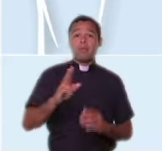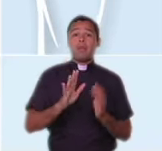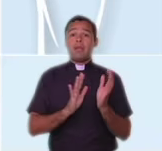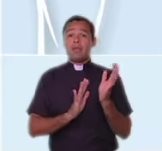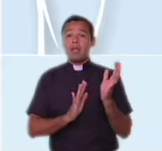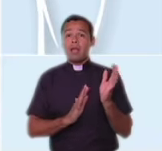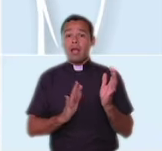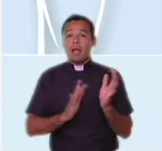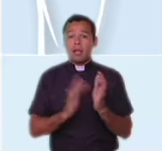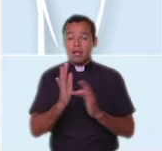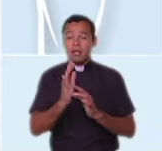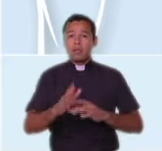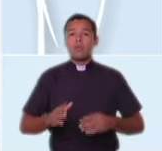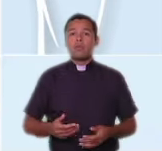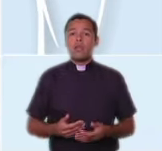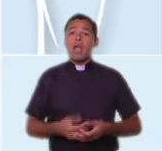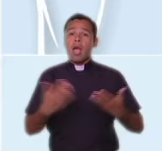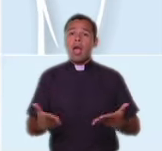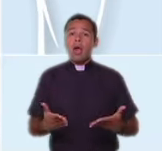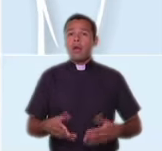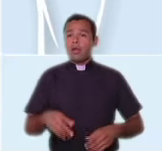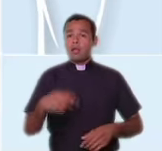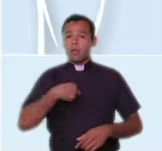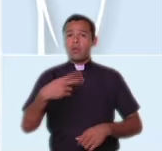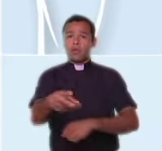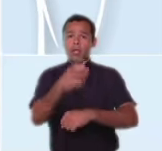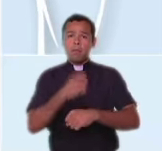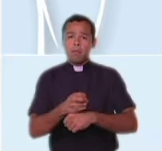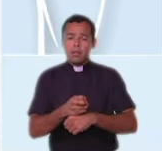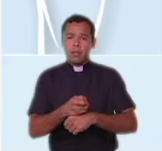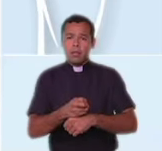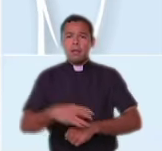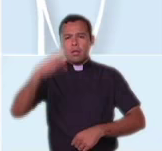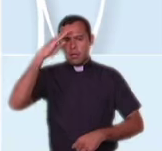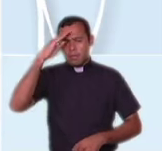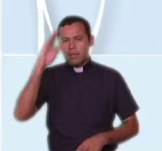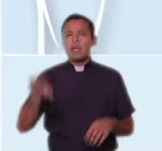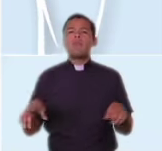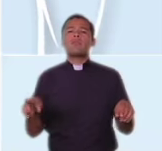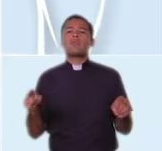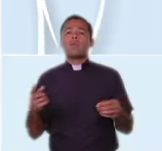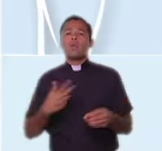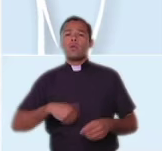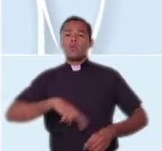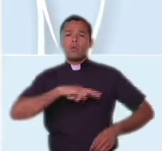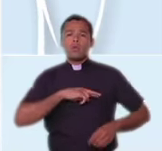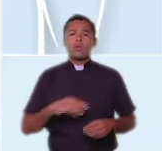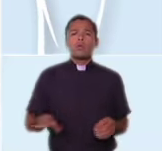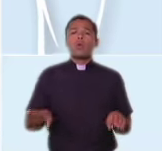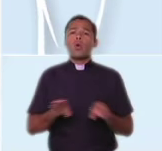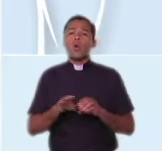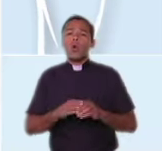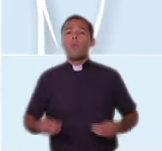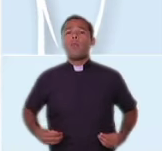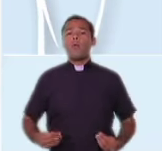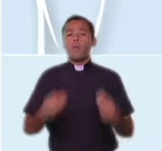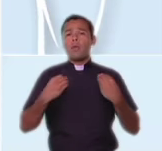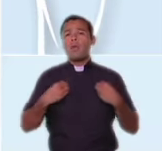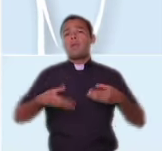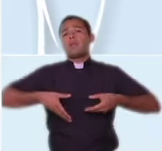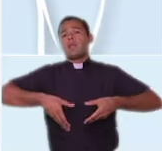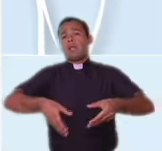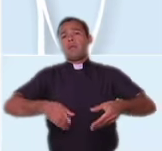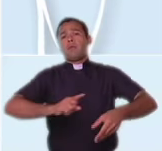rostro del Padre. Es por eso que el día de hoy, hermano, te invito a que reflexionemos, tú y yo, qué tanto hemos